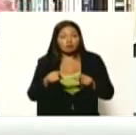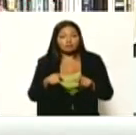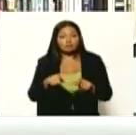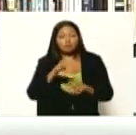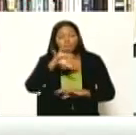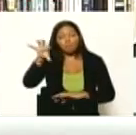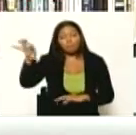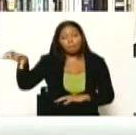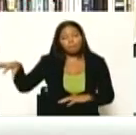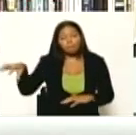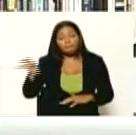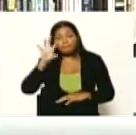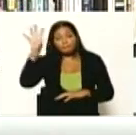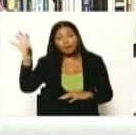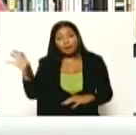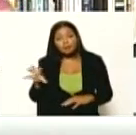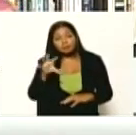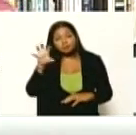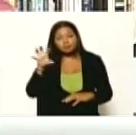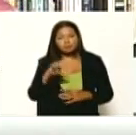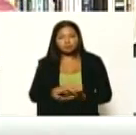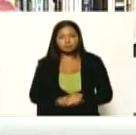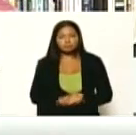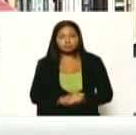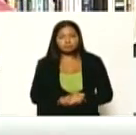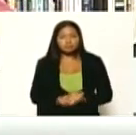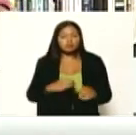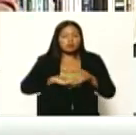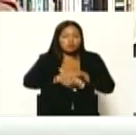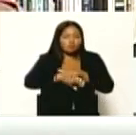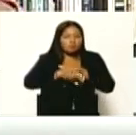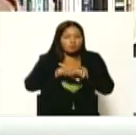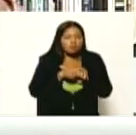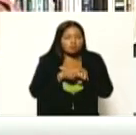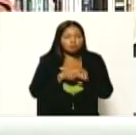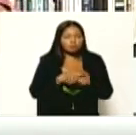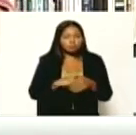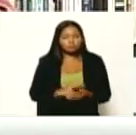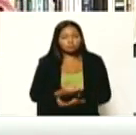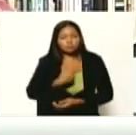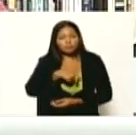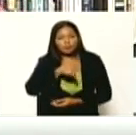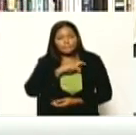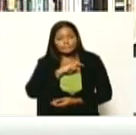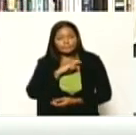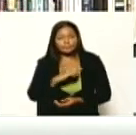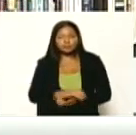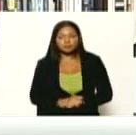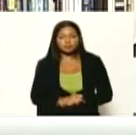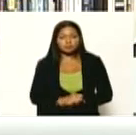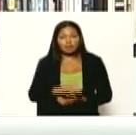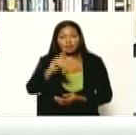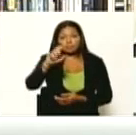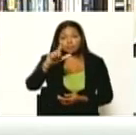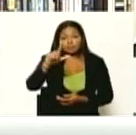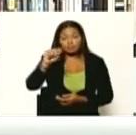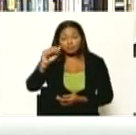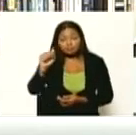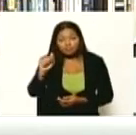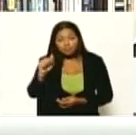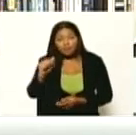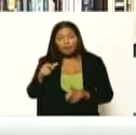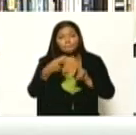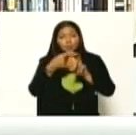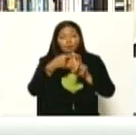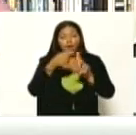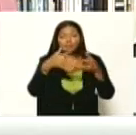varios países, en el Reino Unido, en España. La Delta Plus llegó esta semana a Estados